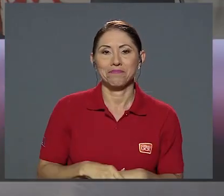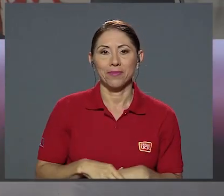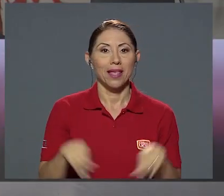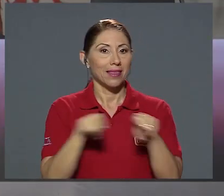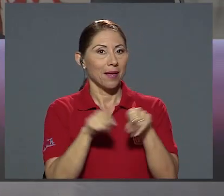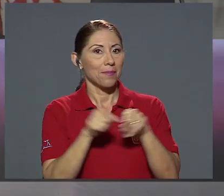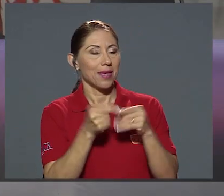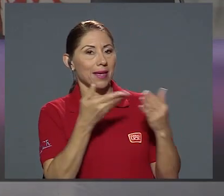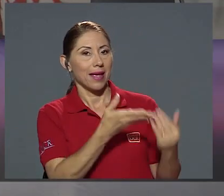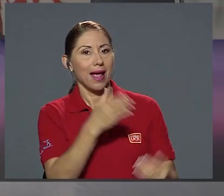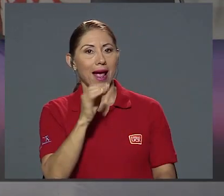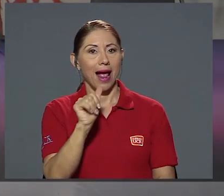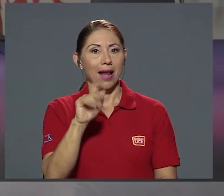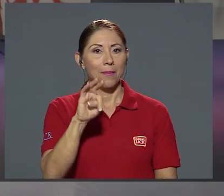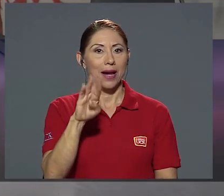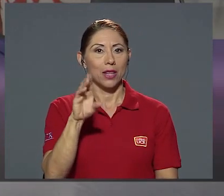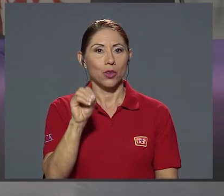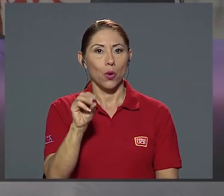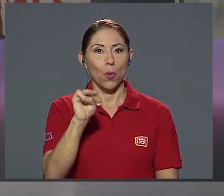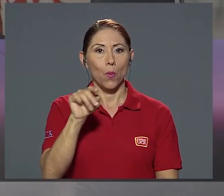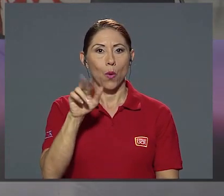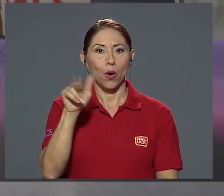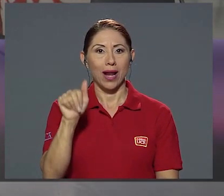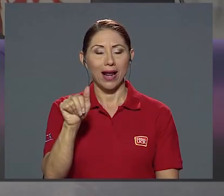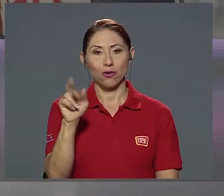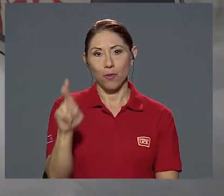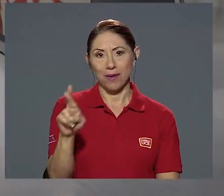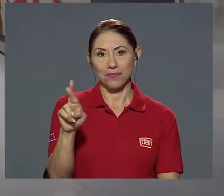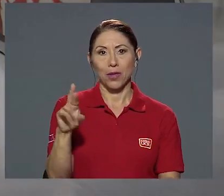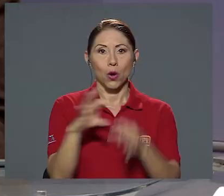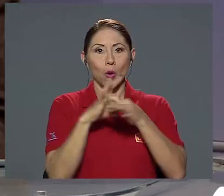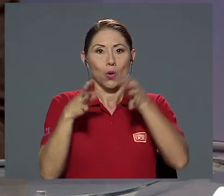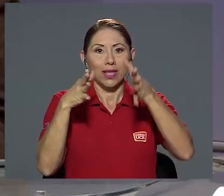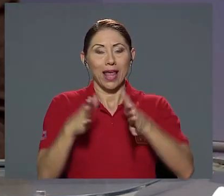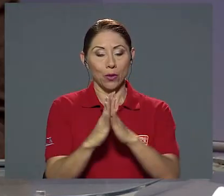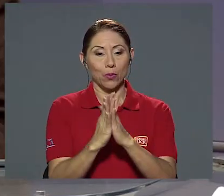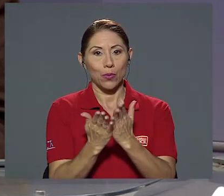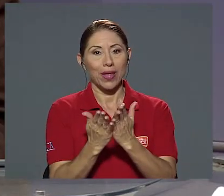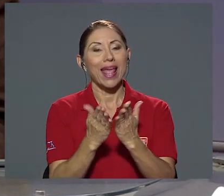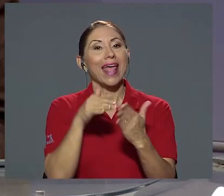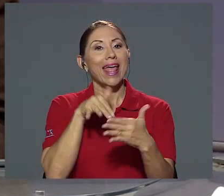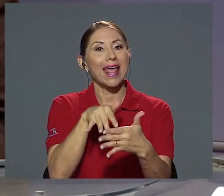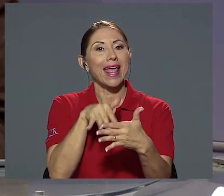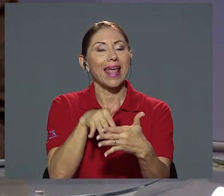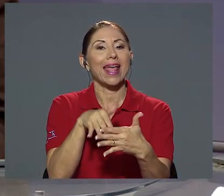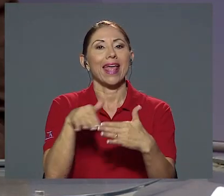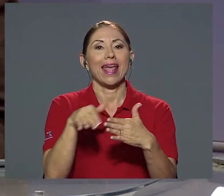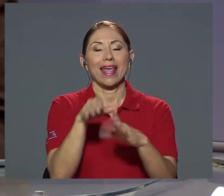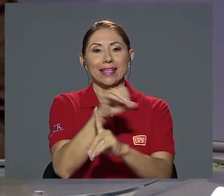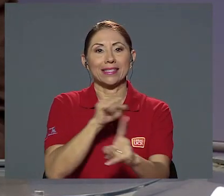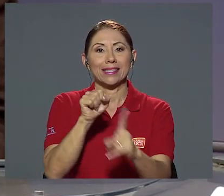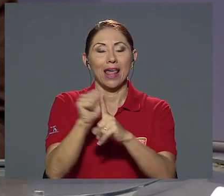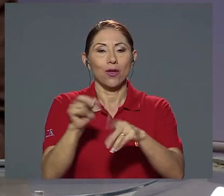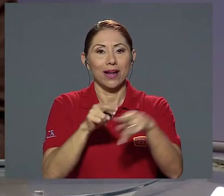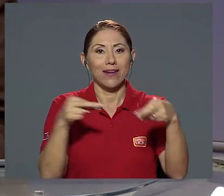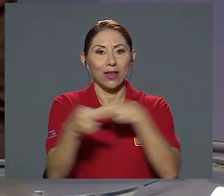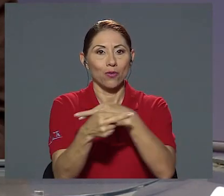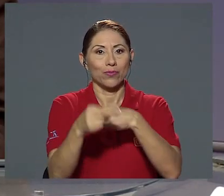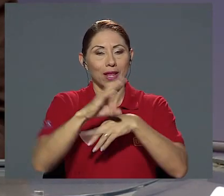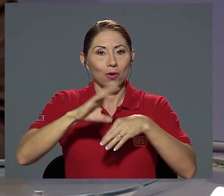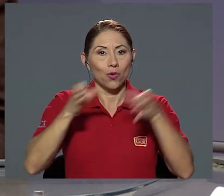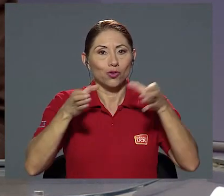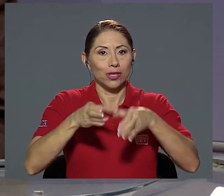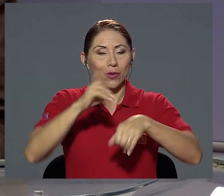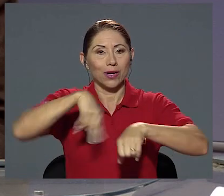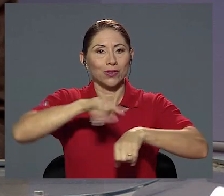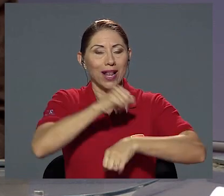Maribel. También nos acompaña Alberto Mora Román, quien es el coordinador del Estado de la región del Consejo Nacional de Rectores.